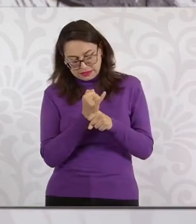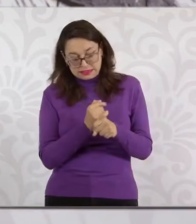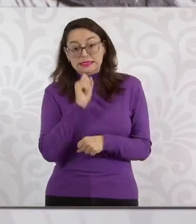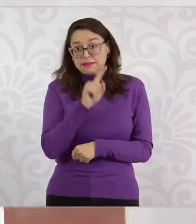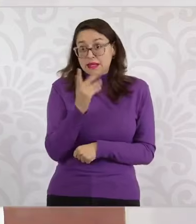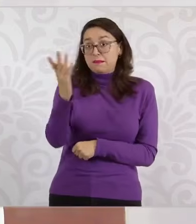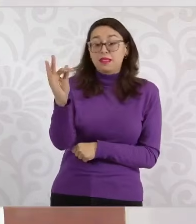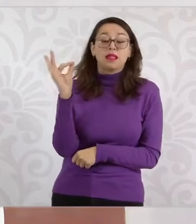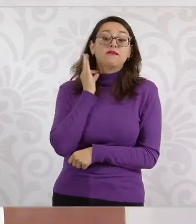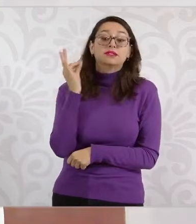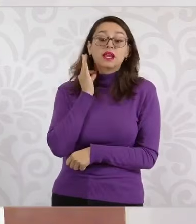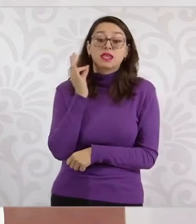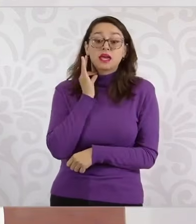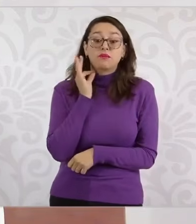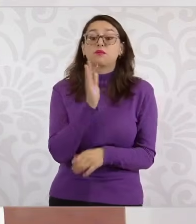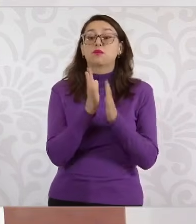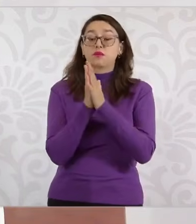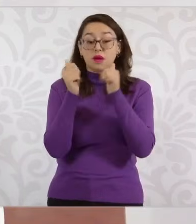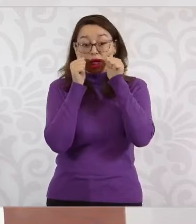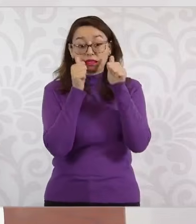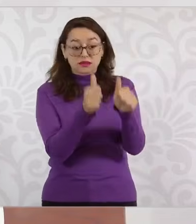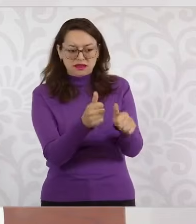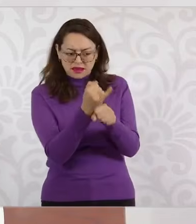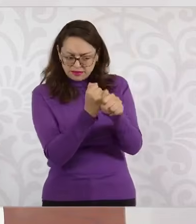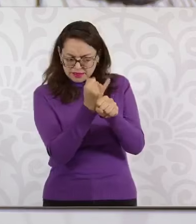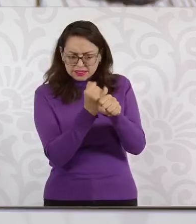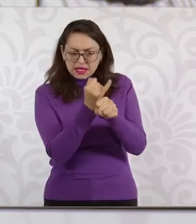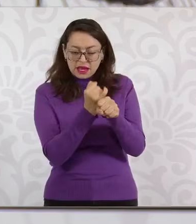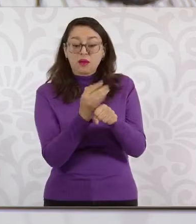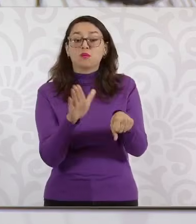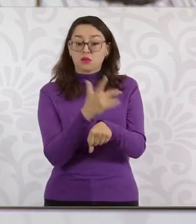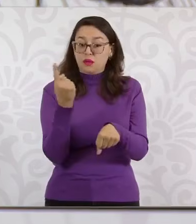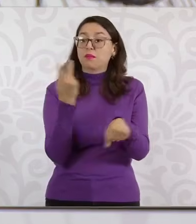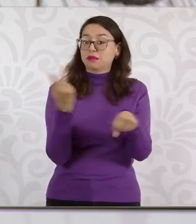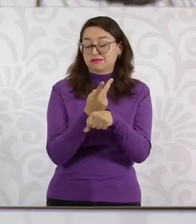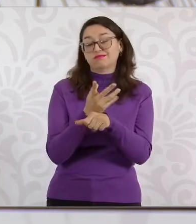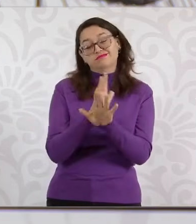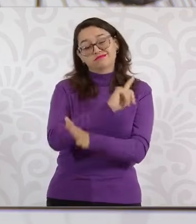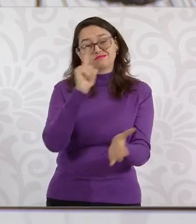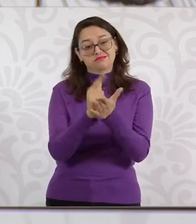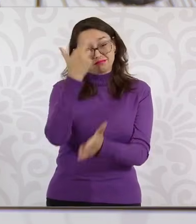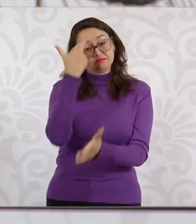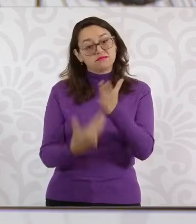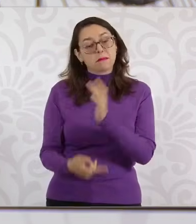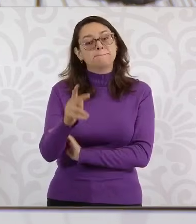Fiscalía también que pudiera intervenir, porque finalmente ya hay delito penal en este caso.